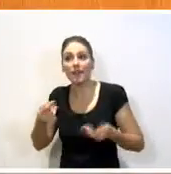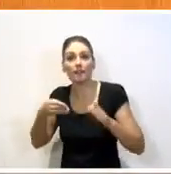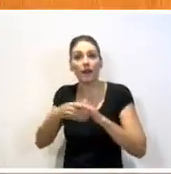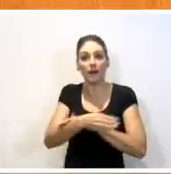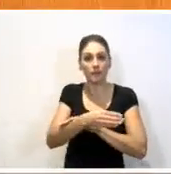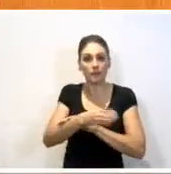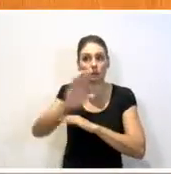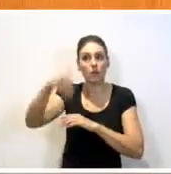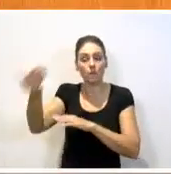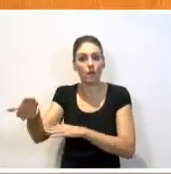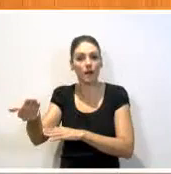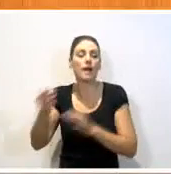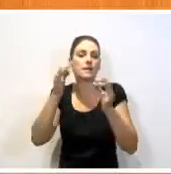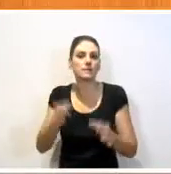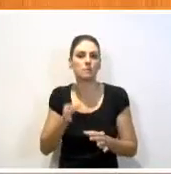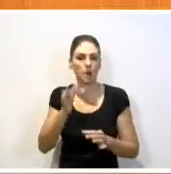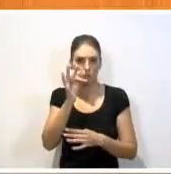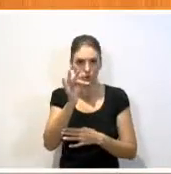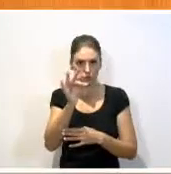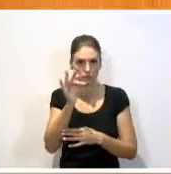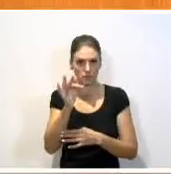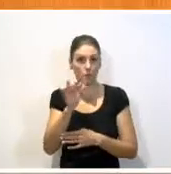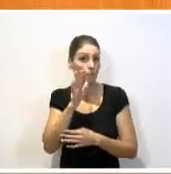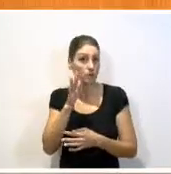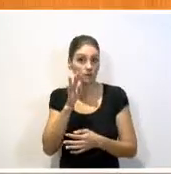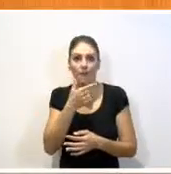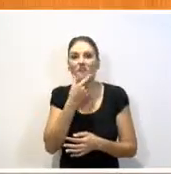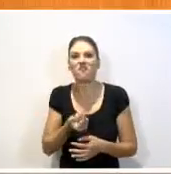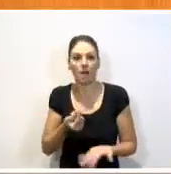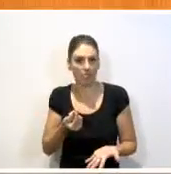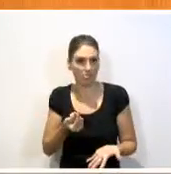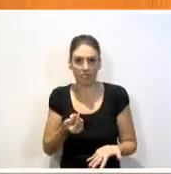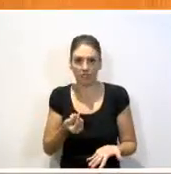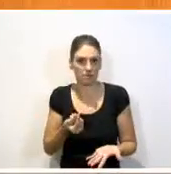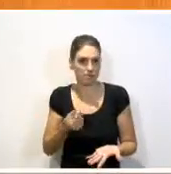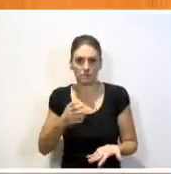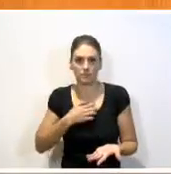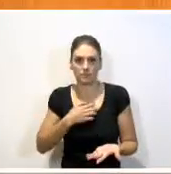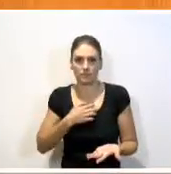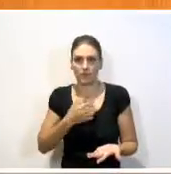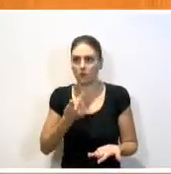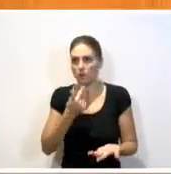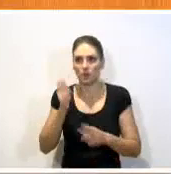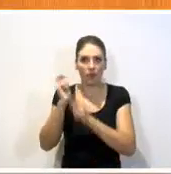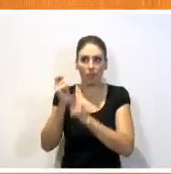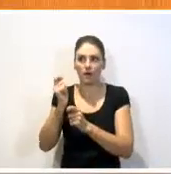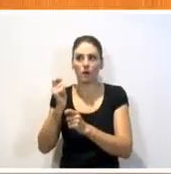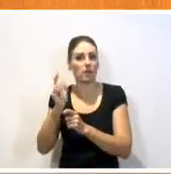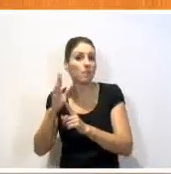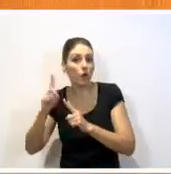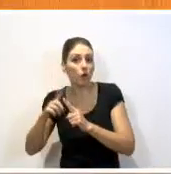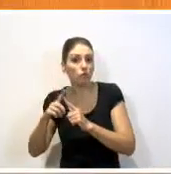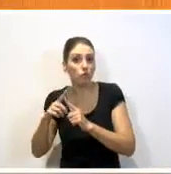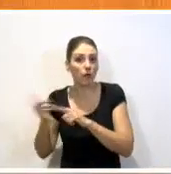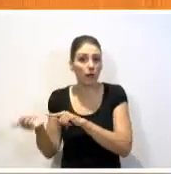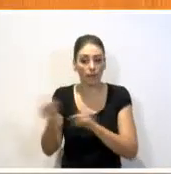a nuestra comunidad siempre es algo positivo y que además es relativamente fácil. No podemos trasladarlo seguramente desde Zaragoza, pero desde Tudela